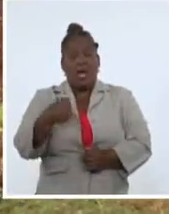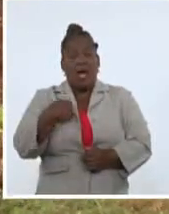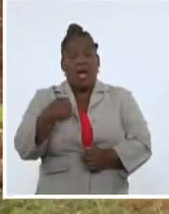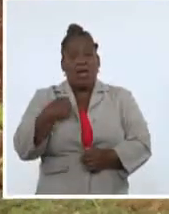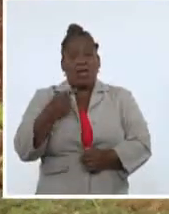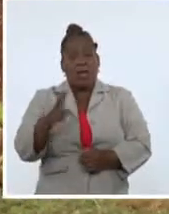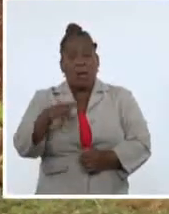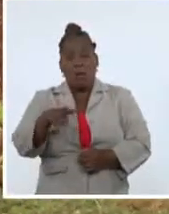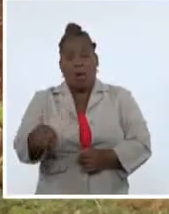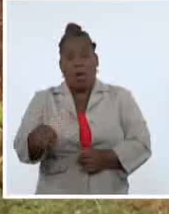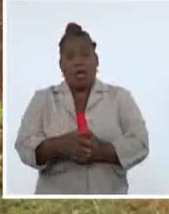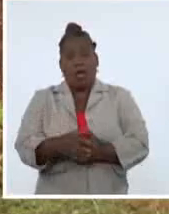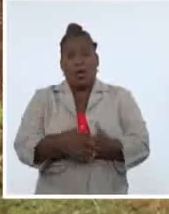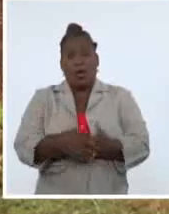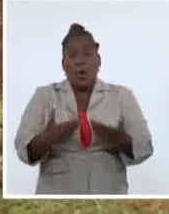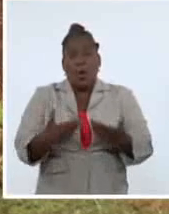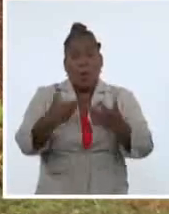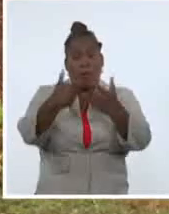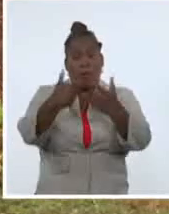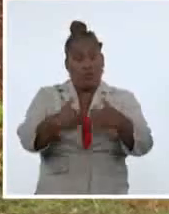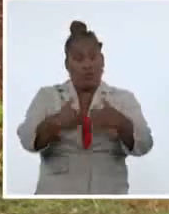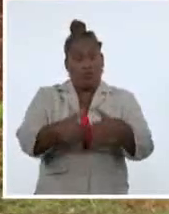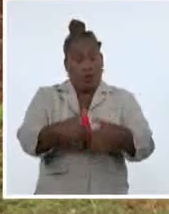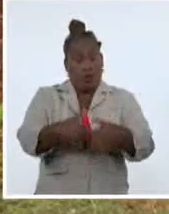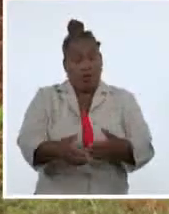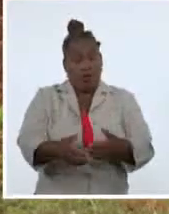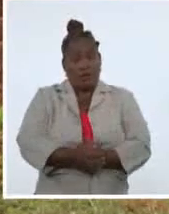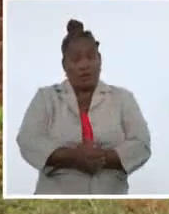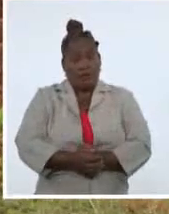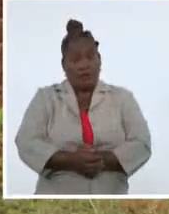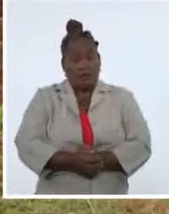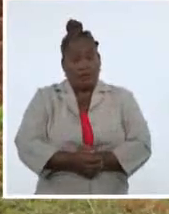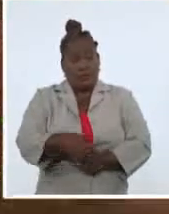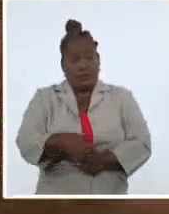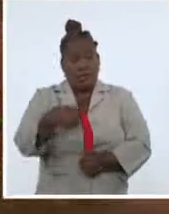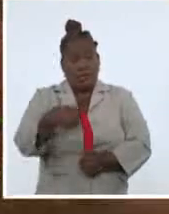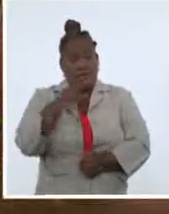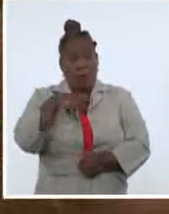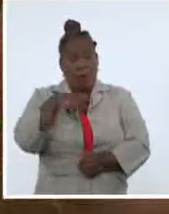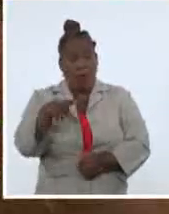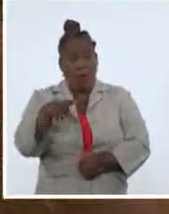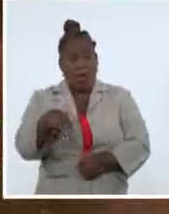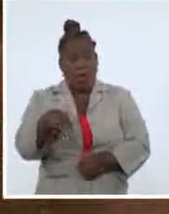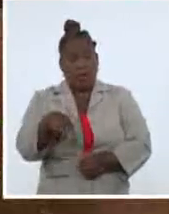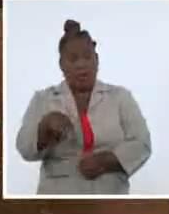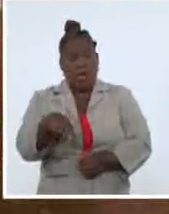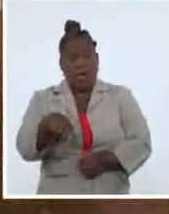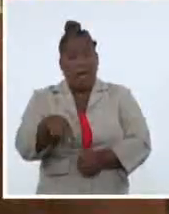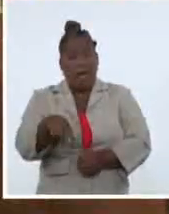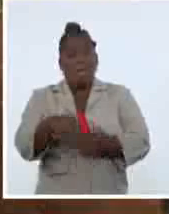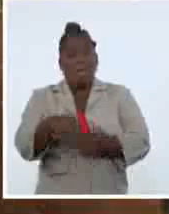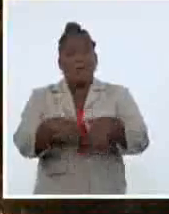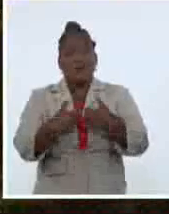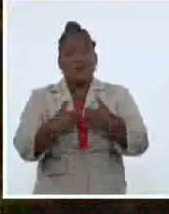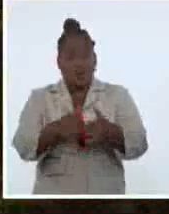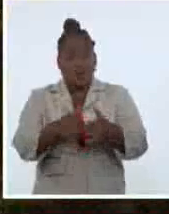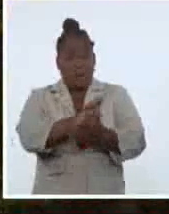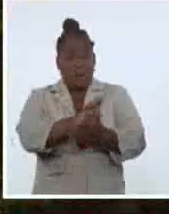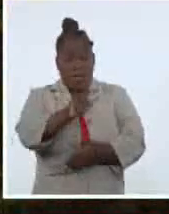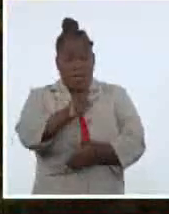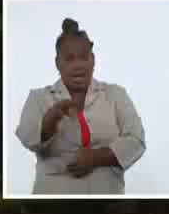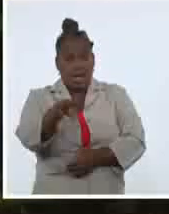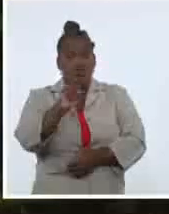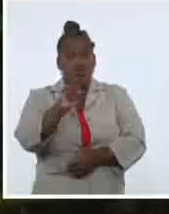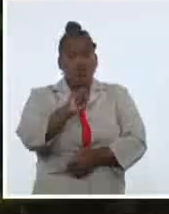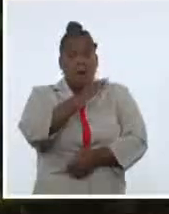a buscarlo a través de estas mismas producciones que debemos que debemos buscar los productores del municipio mayabequense de nueva paz